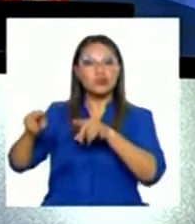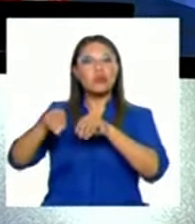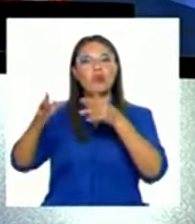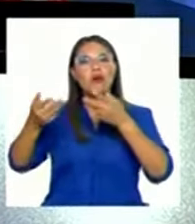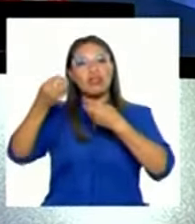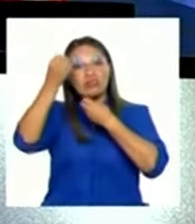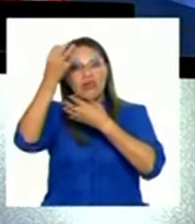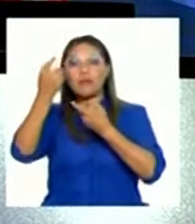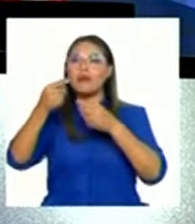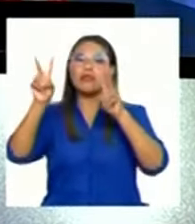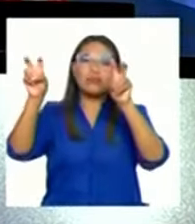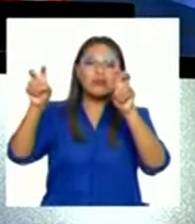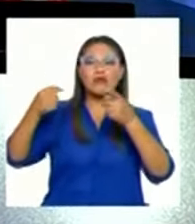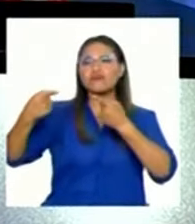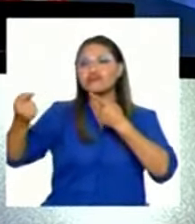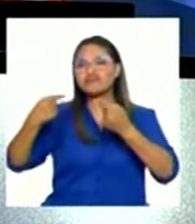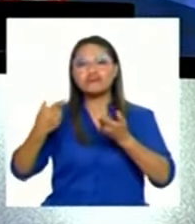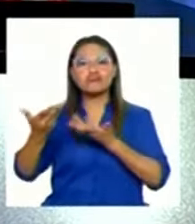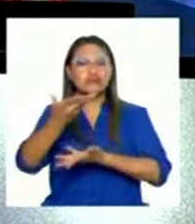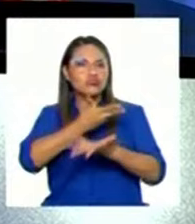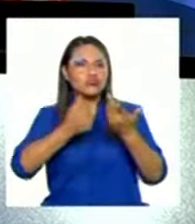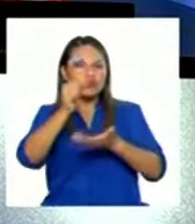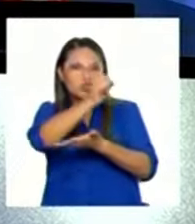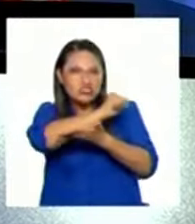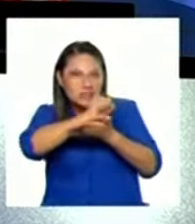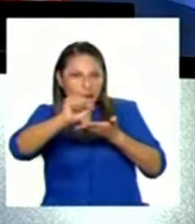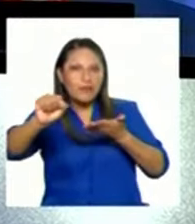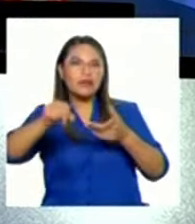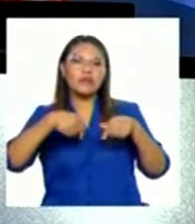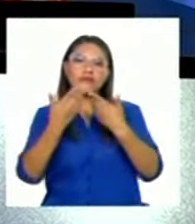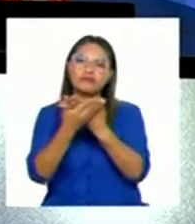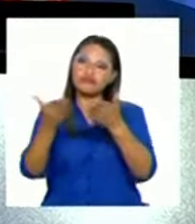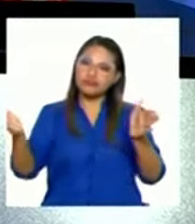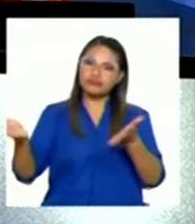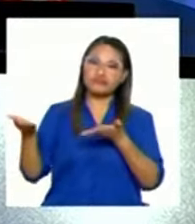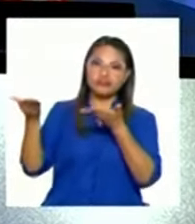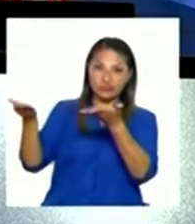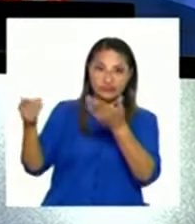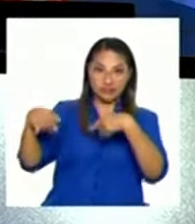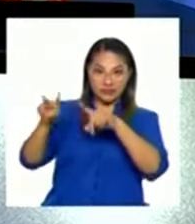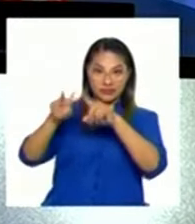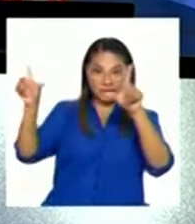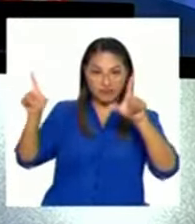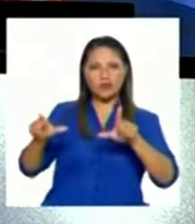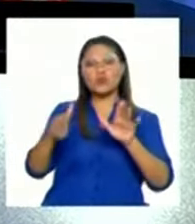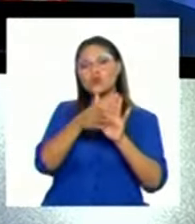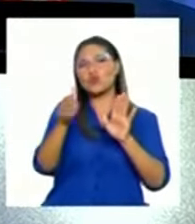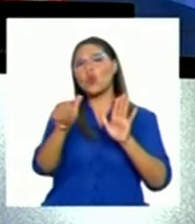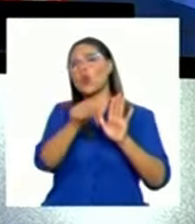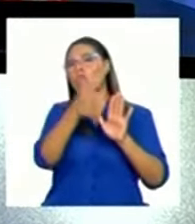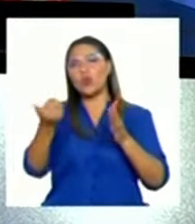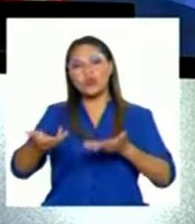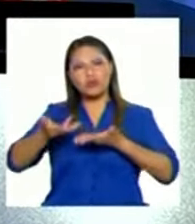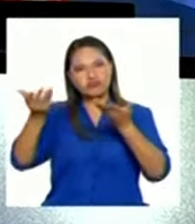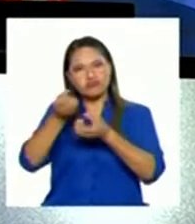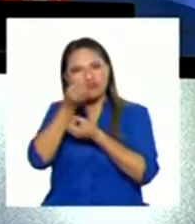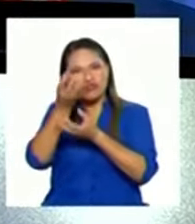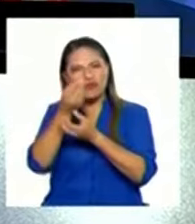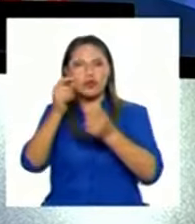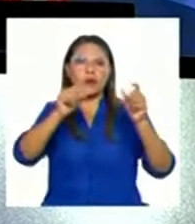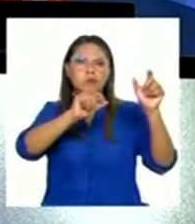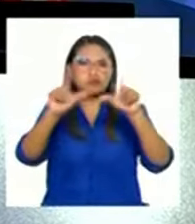la transmisión y todo el contenido que puede ofrecer el canal de todos los peruanos, la señal que nos une TV Perú, a su disposición, no más aún